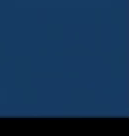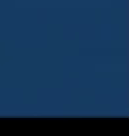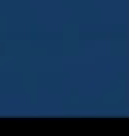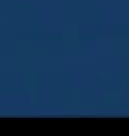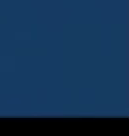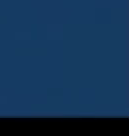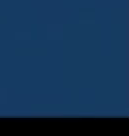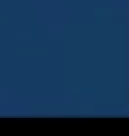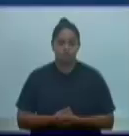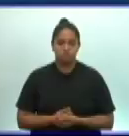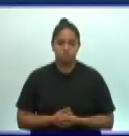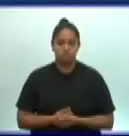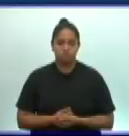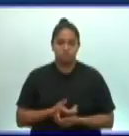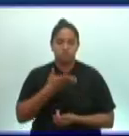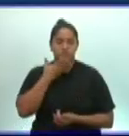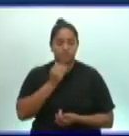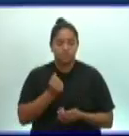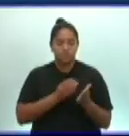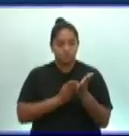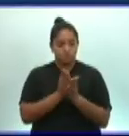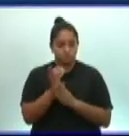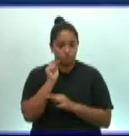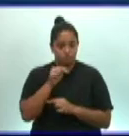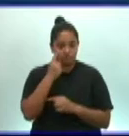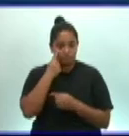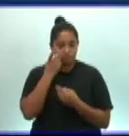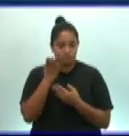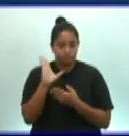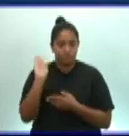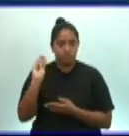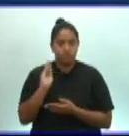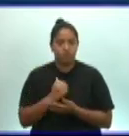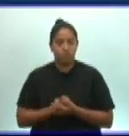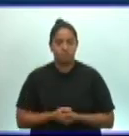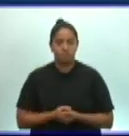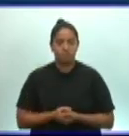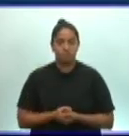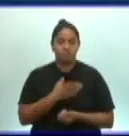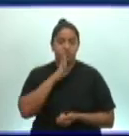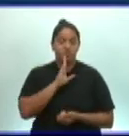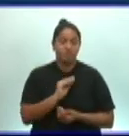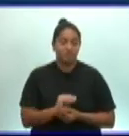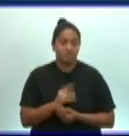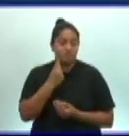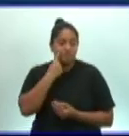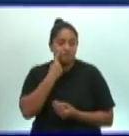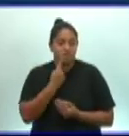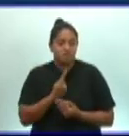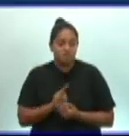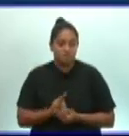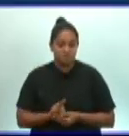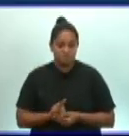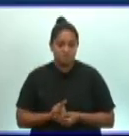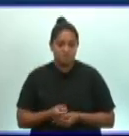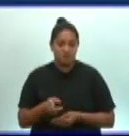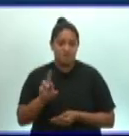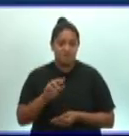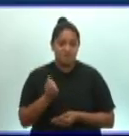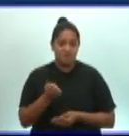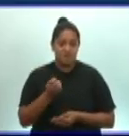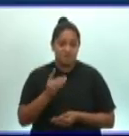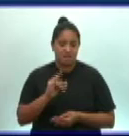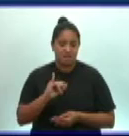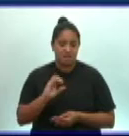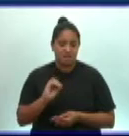Bien, seguimos entonces en pantalla con el inciso B, donde les pido determine el radio de la trayectoria descrita por